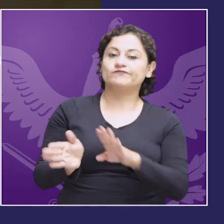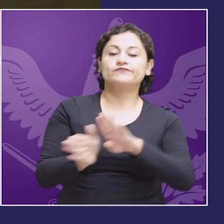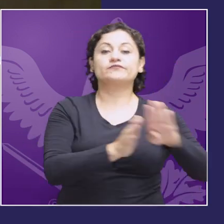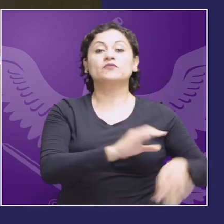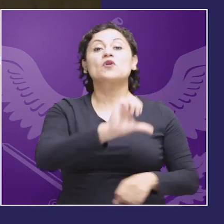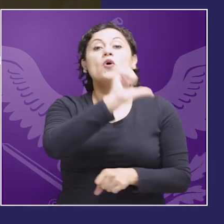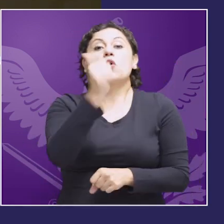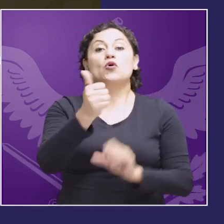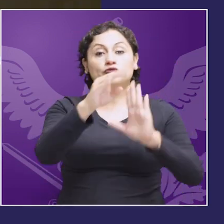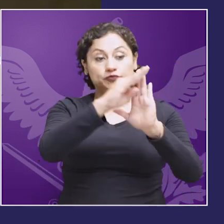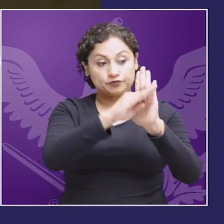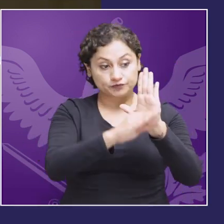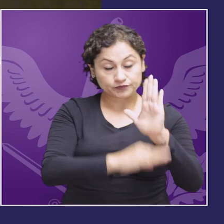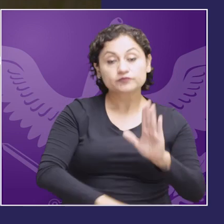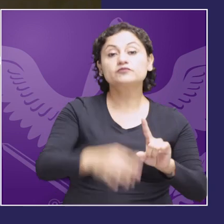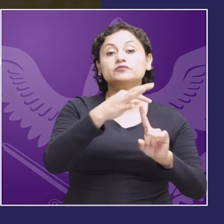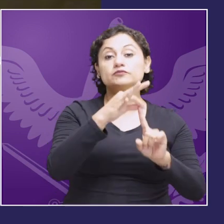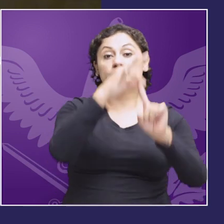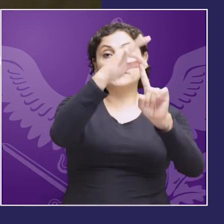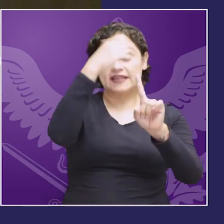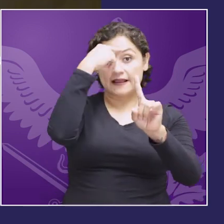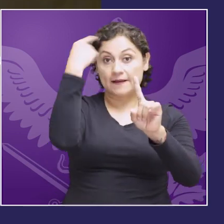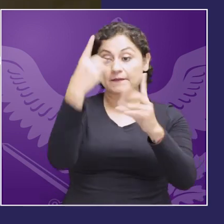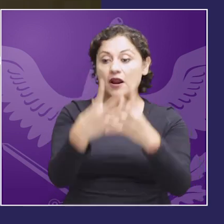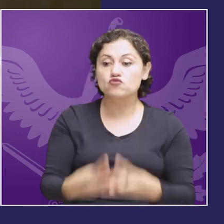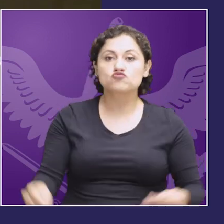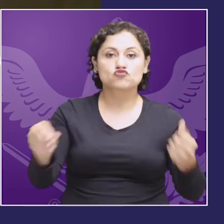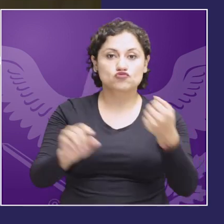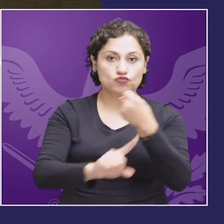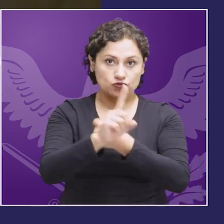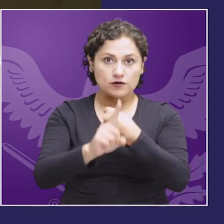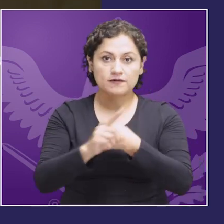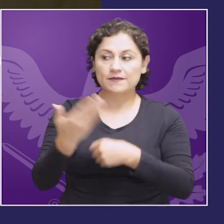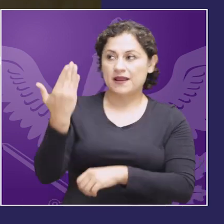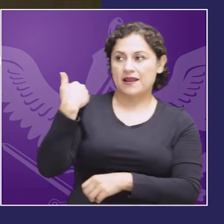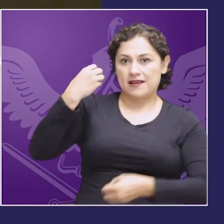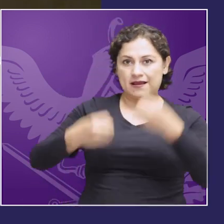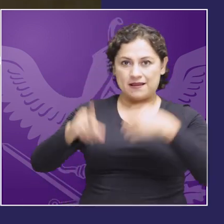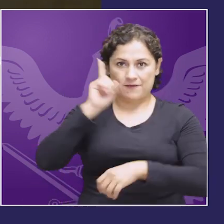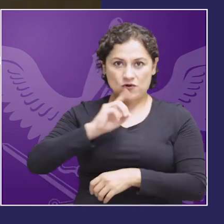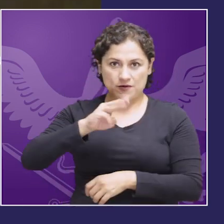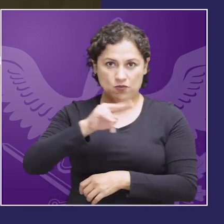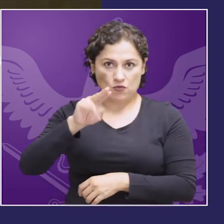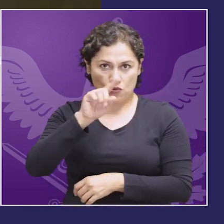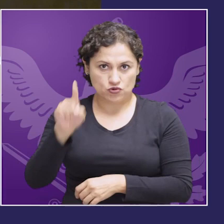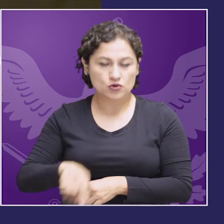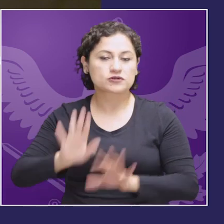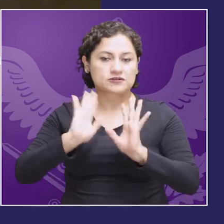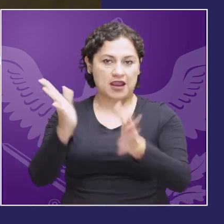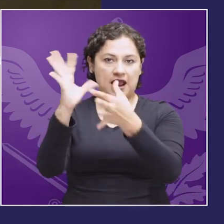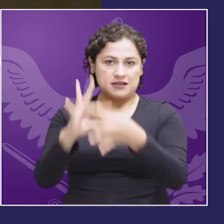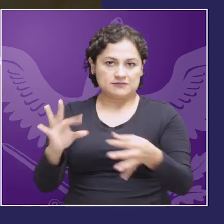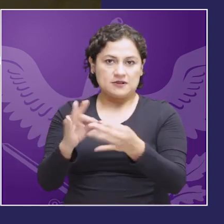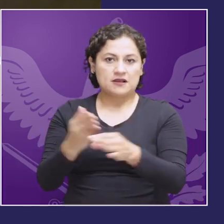frutos que todos esperaríamos. A nivel de estándares y de guía para la resolución de casos,